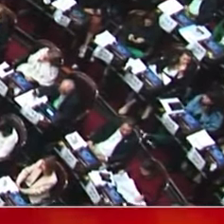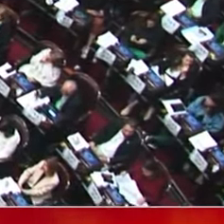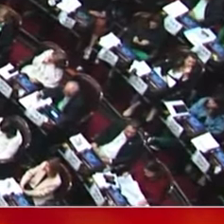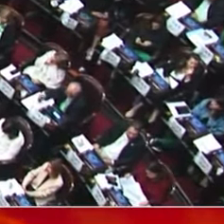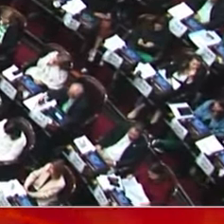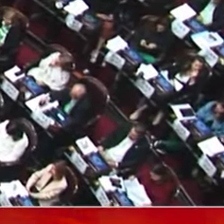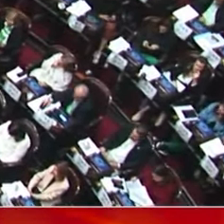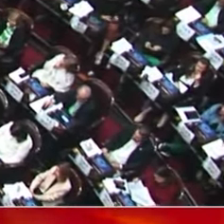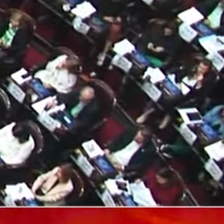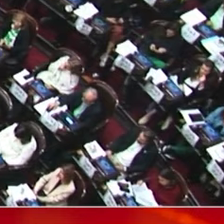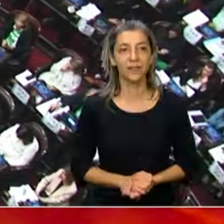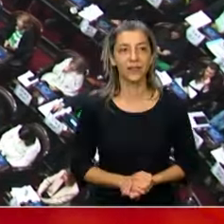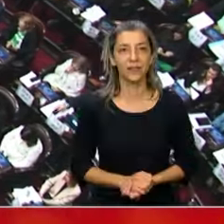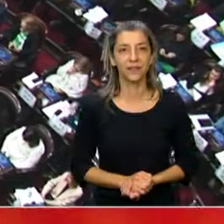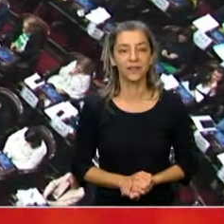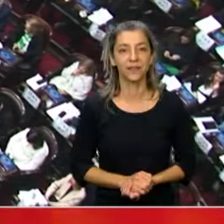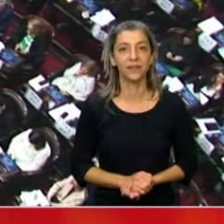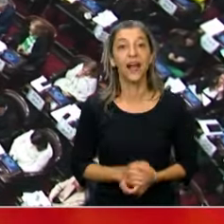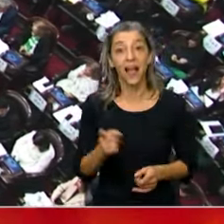chiac agarré